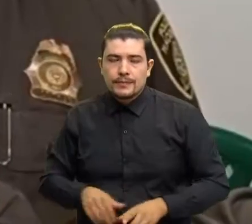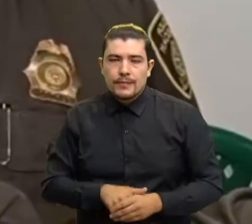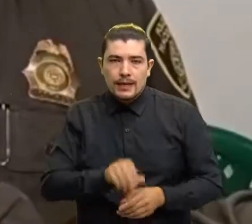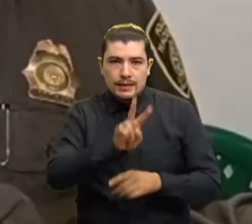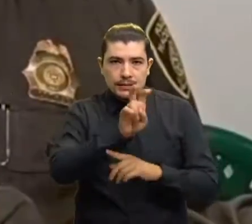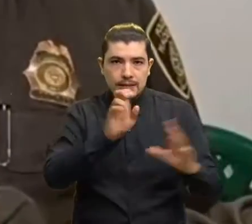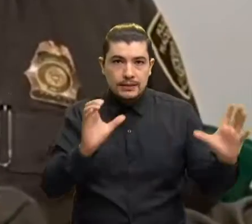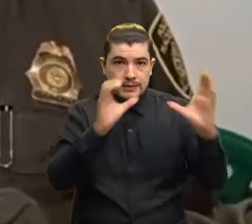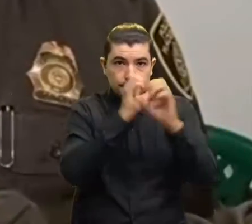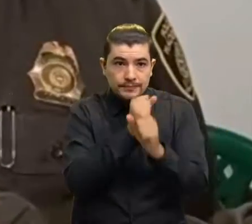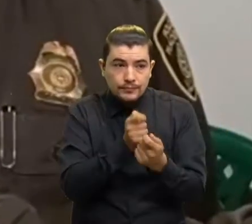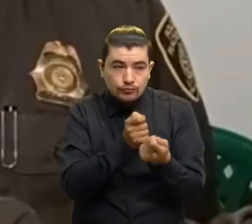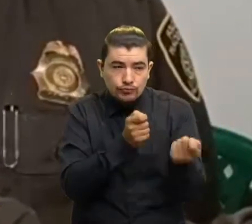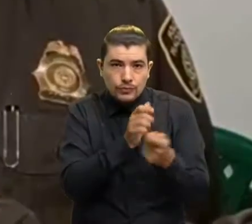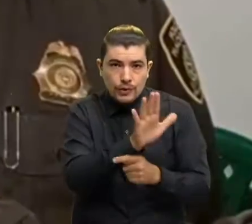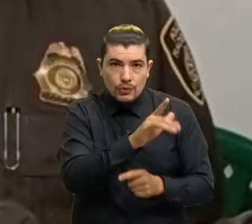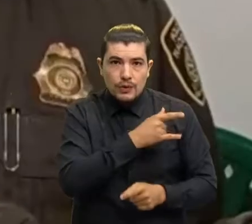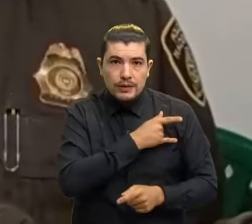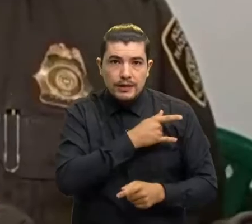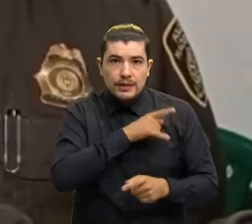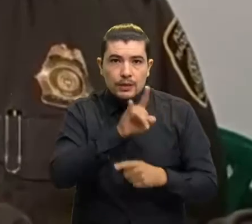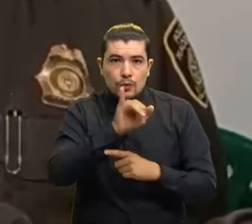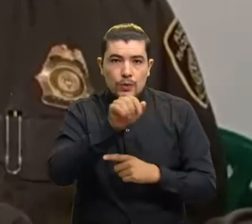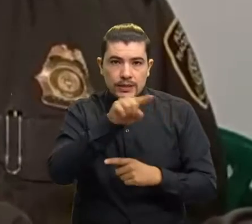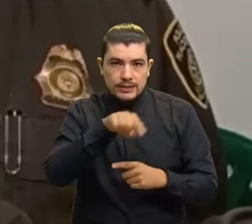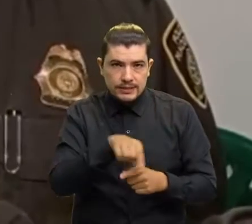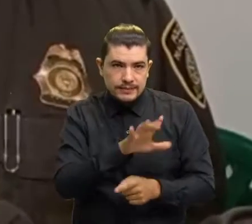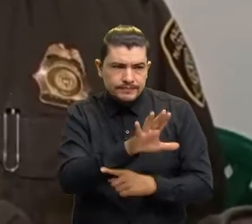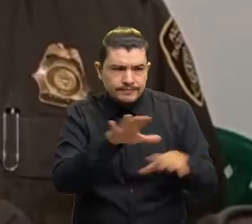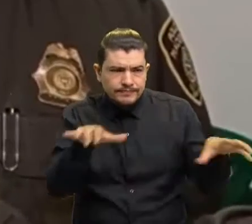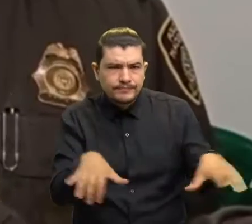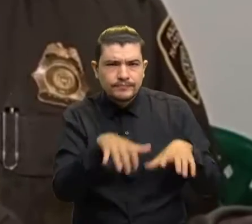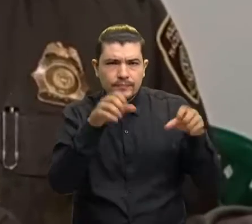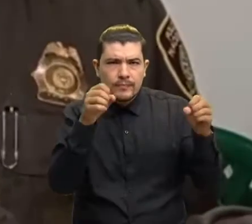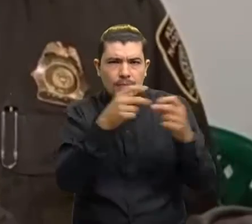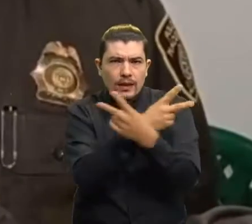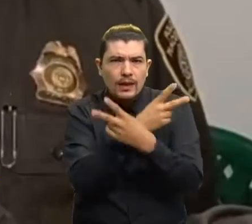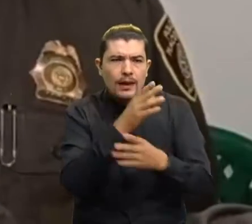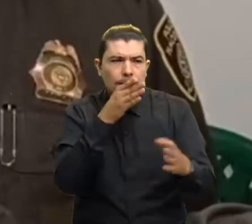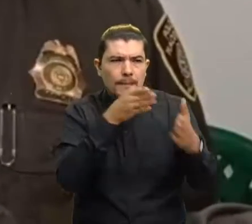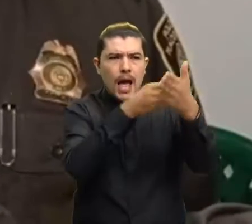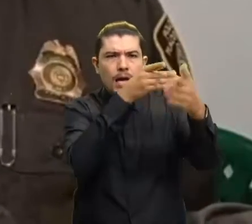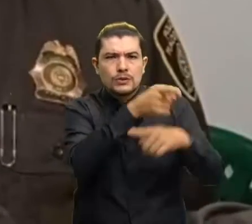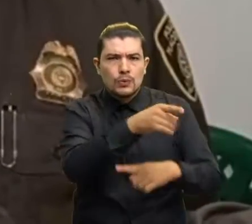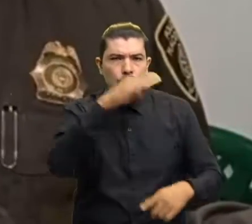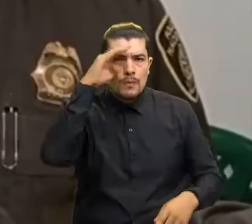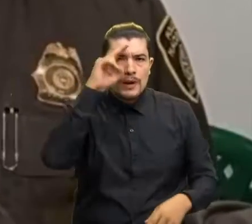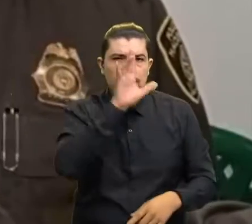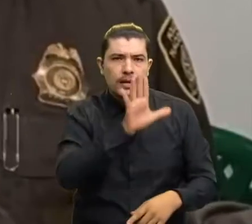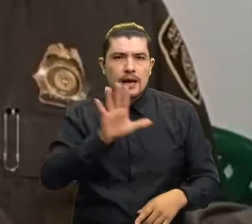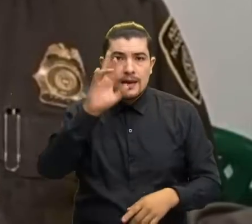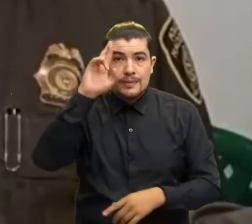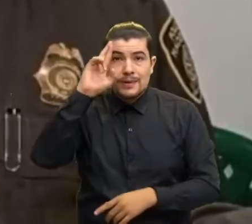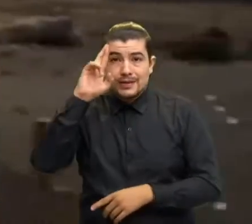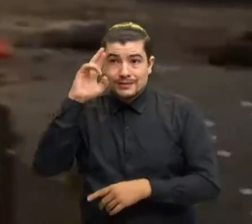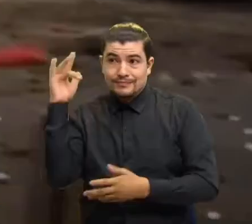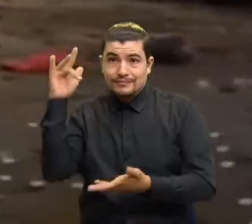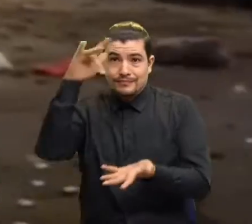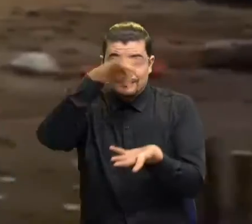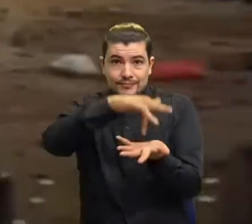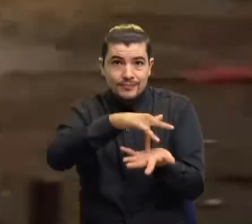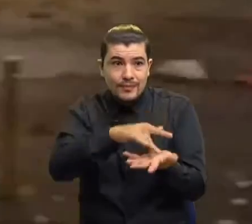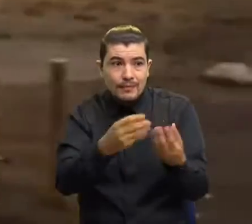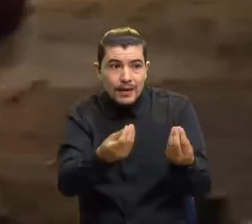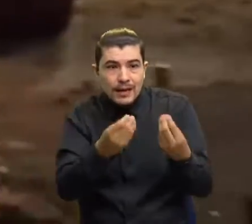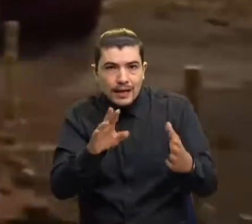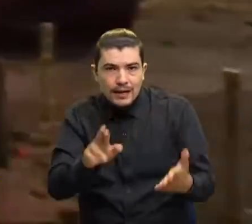en inmediaciones de la Universidad Industrial de Santander, inician actos violentos con nuestra Policía Nacional y es por eso que se requiere la intervención precisamente para